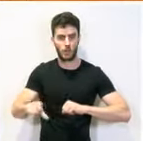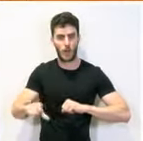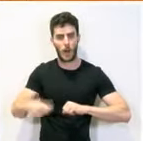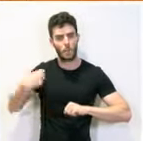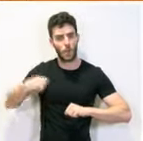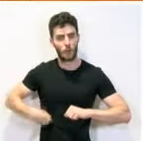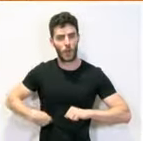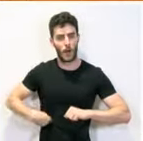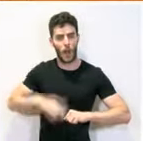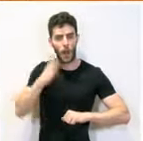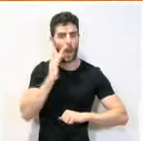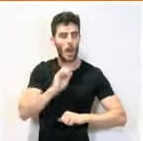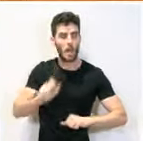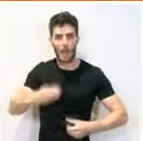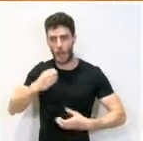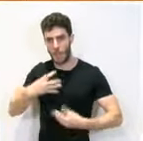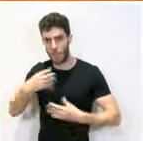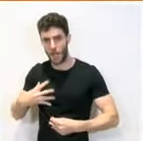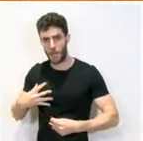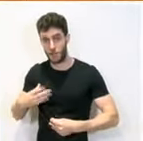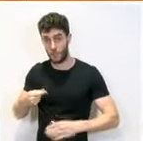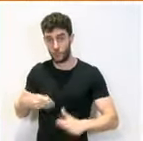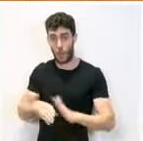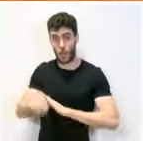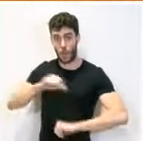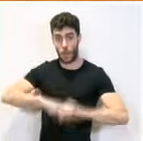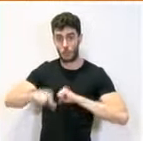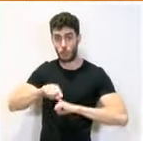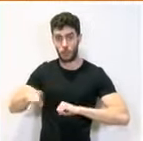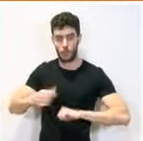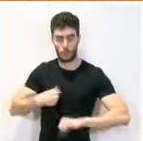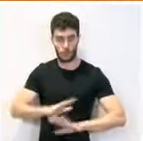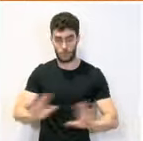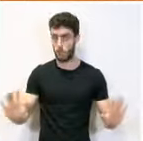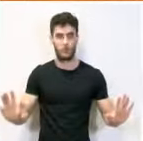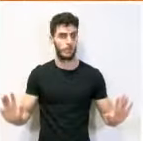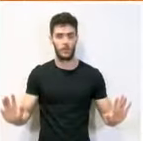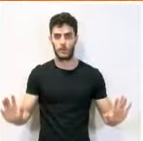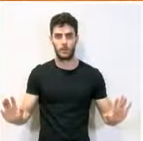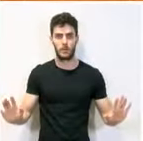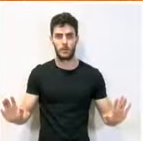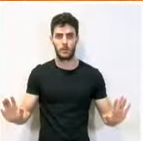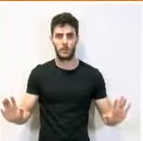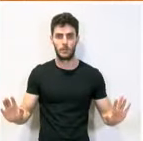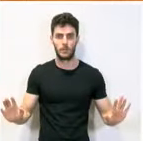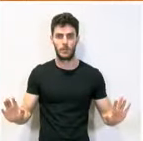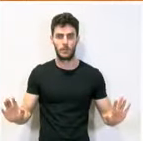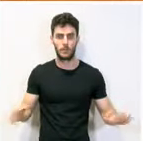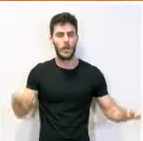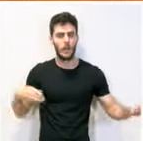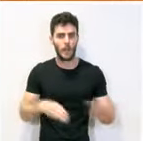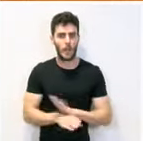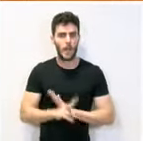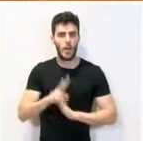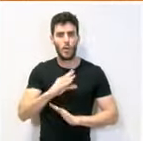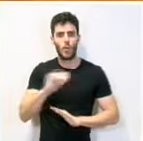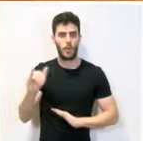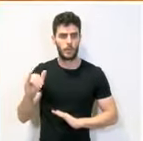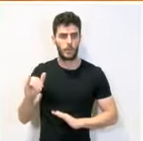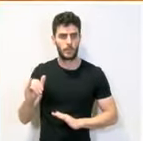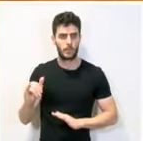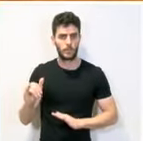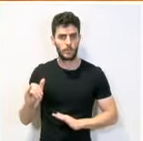que desinfectara bien el quirófano, yo no. ¿Alguien se metería en una UCI sin